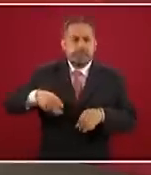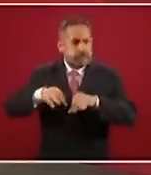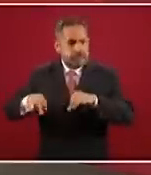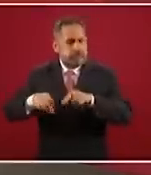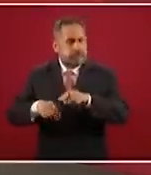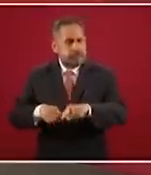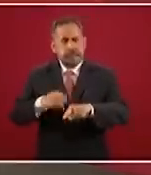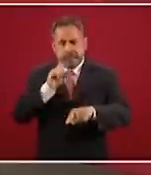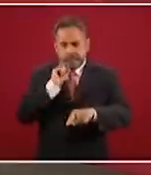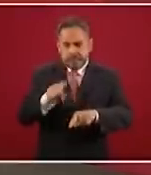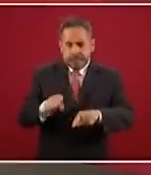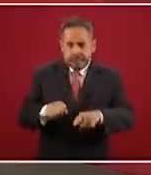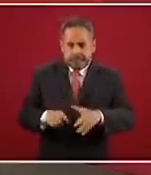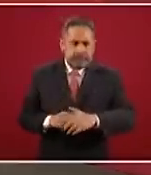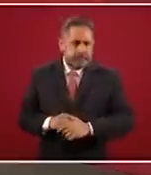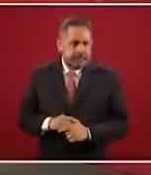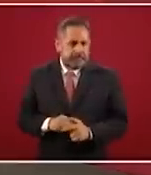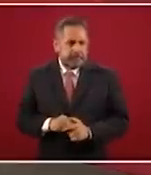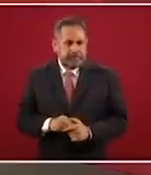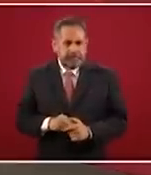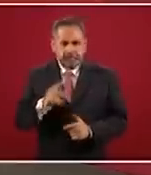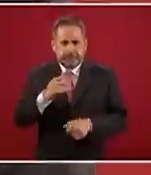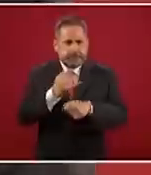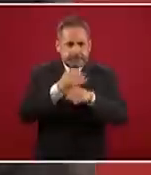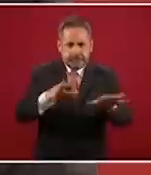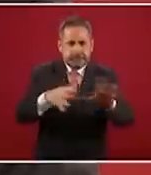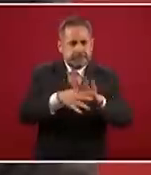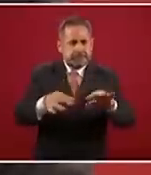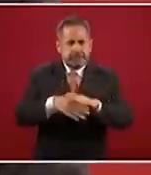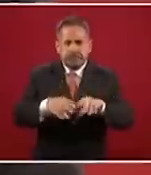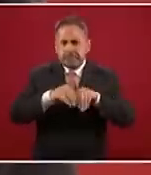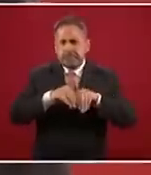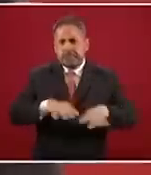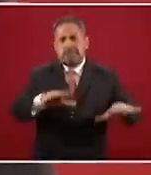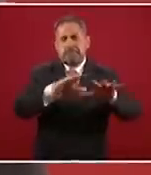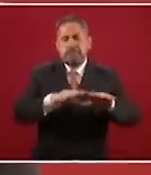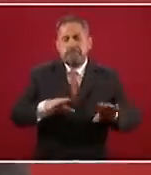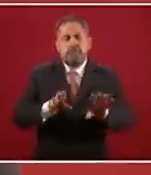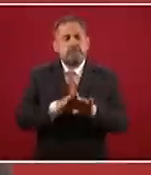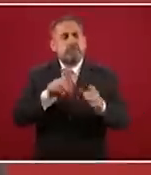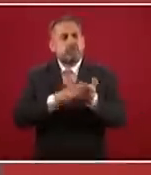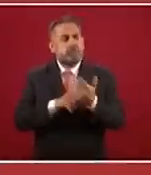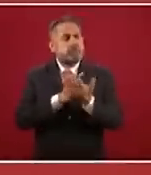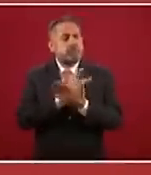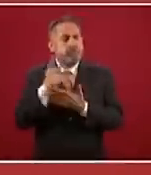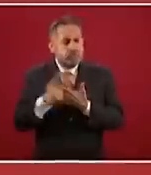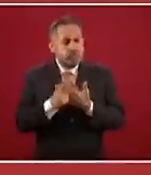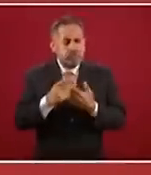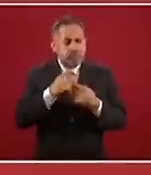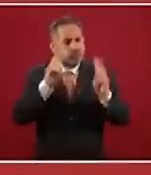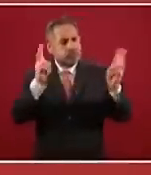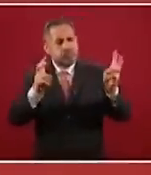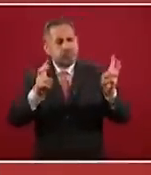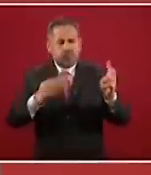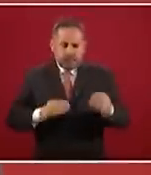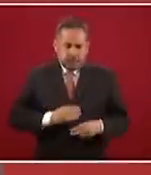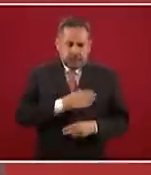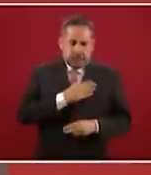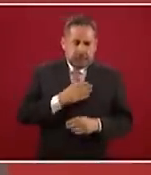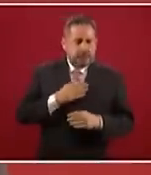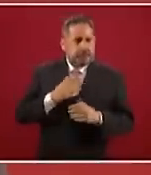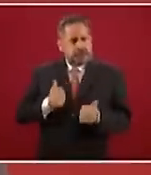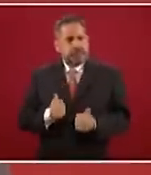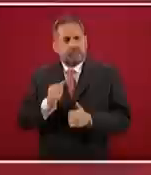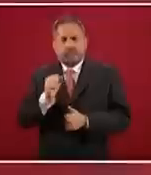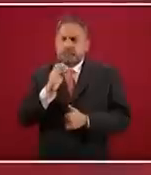y vamos a informar a la población sobre los programas de bienestar. Luego